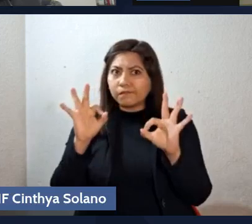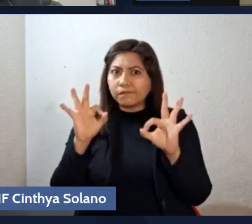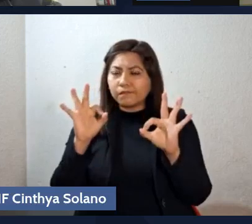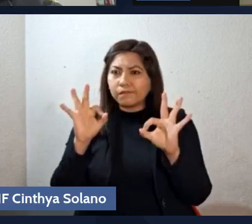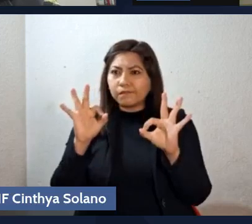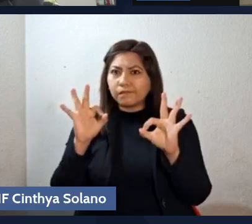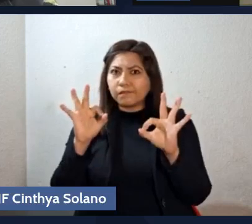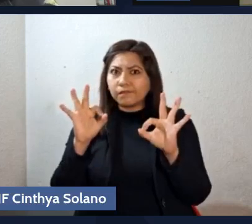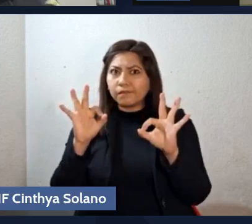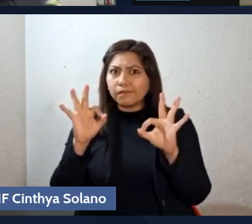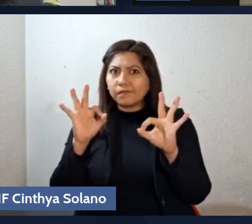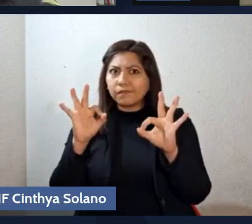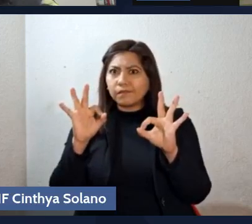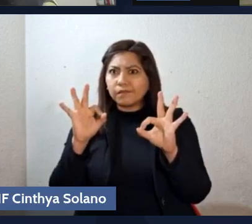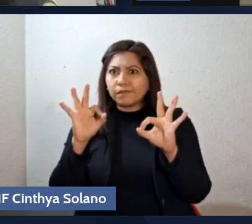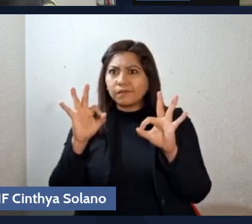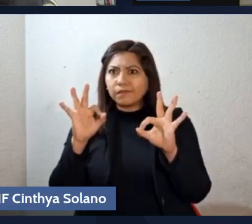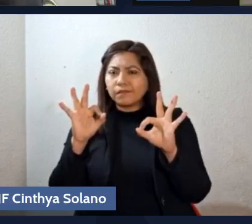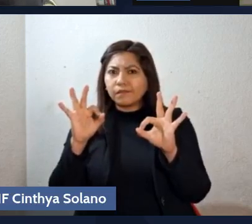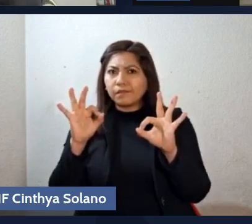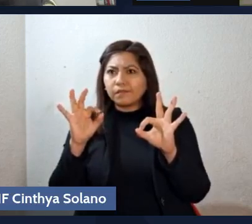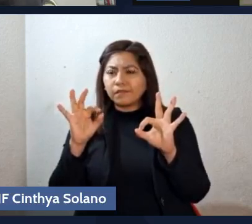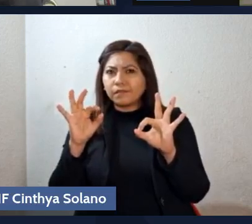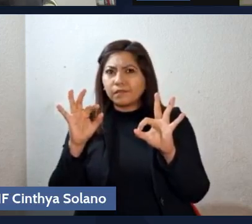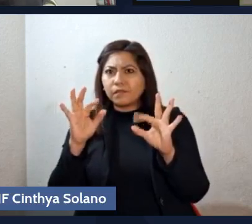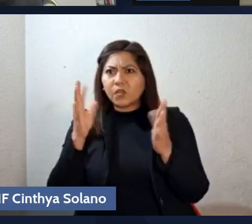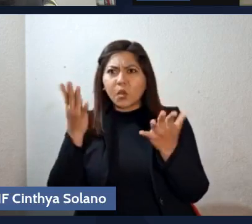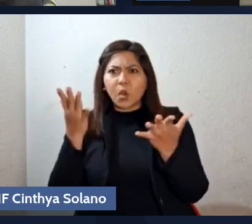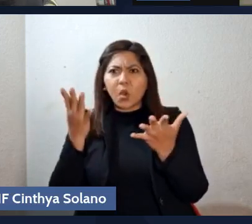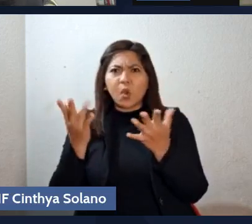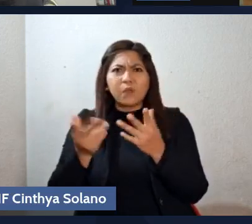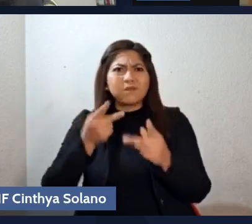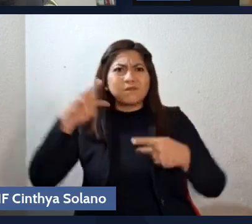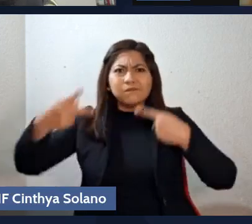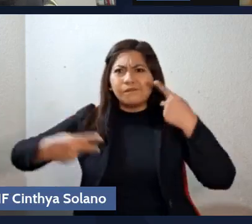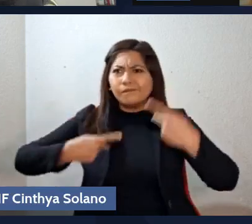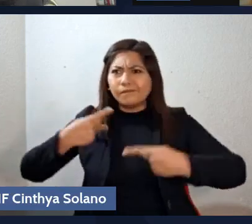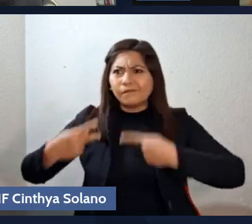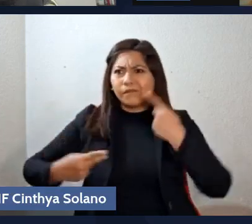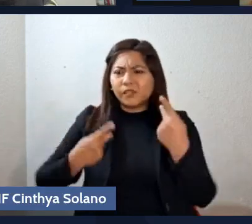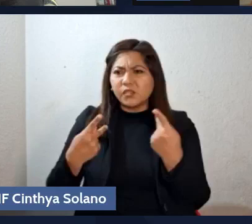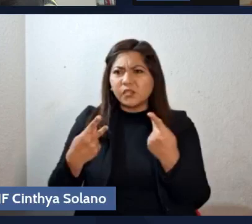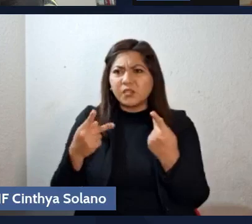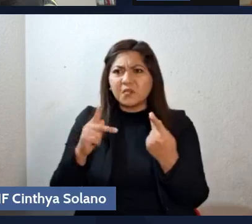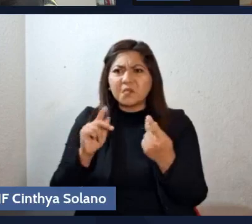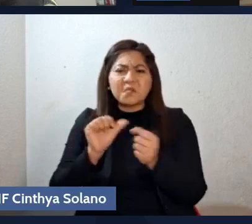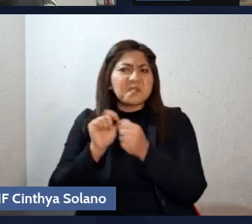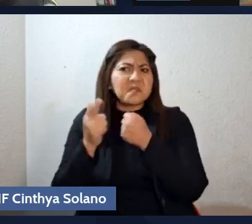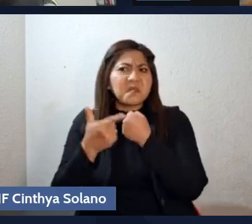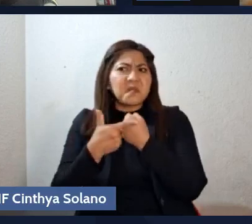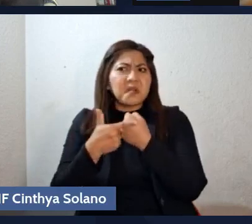o me van a llevar a cabo alguna pregunta o quieren que empiece yo con el tema.